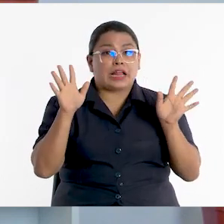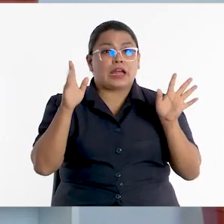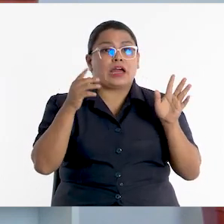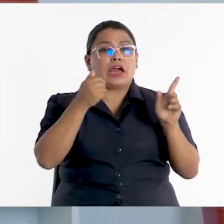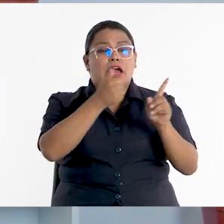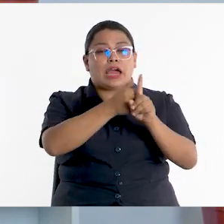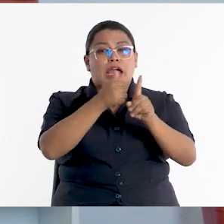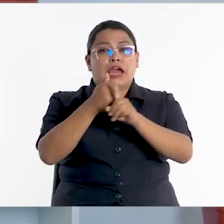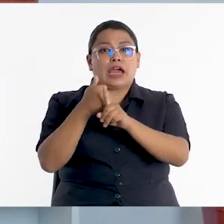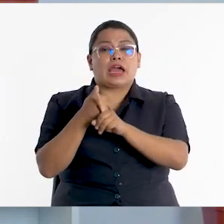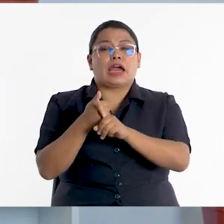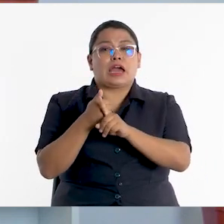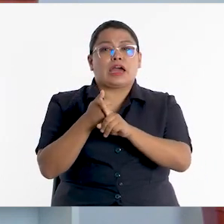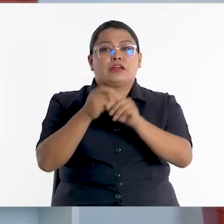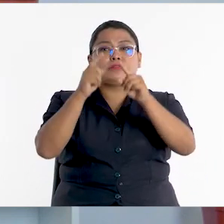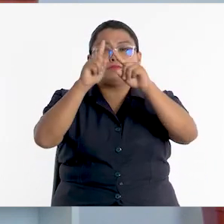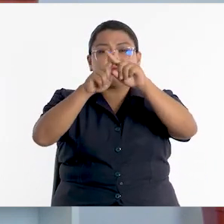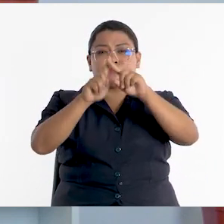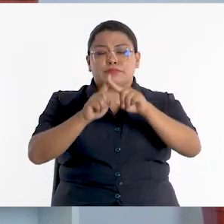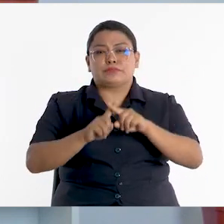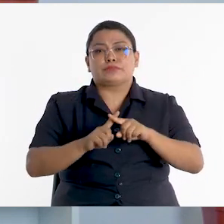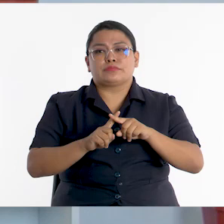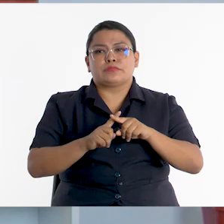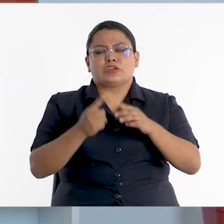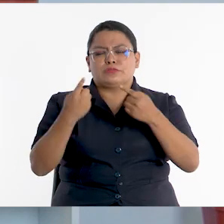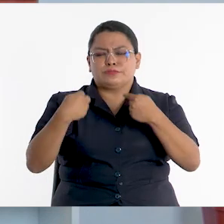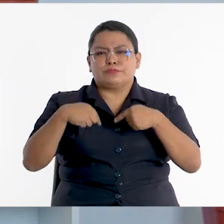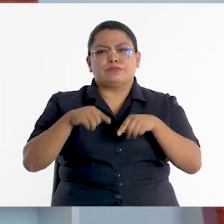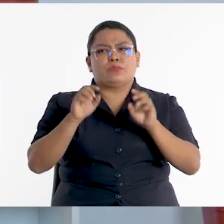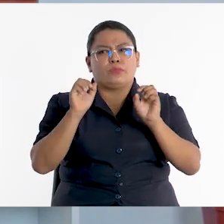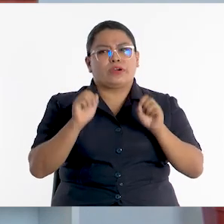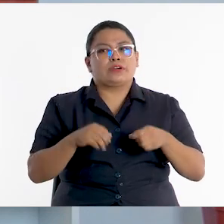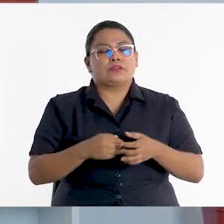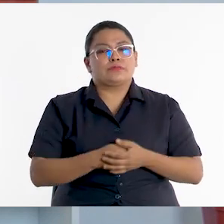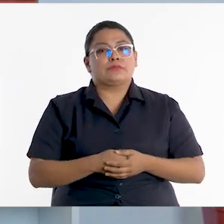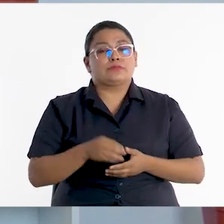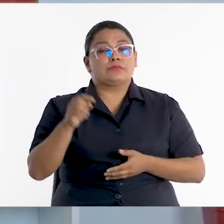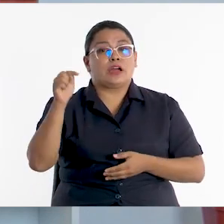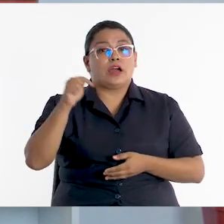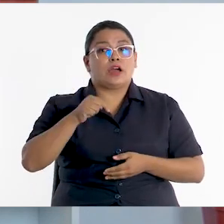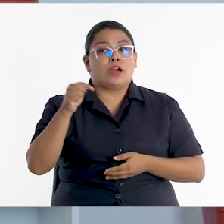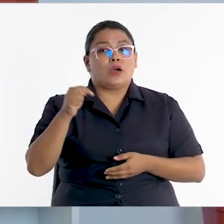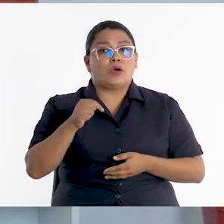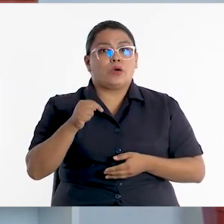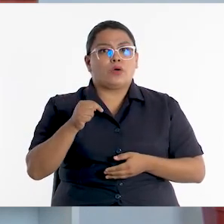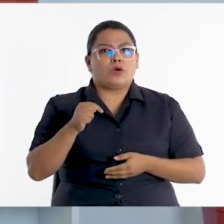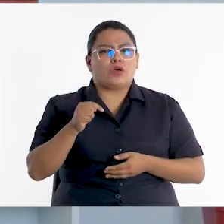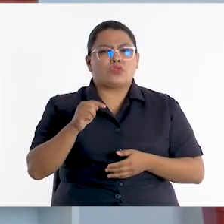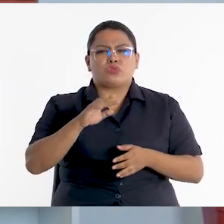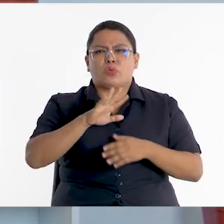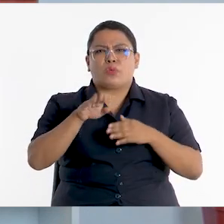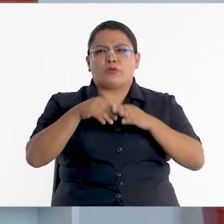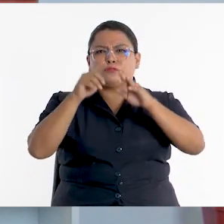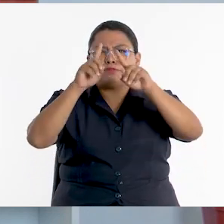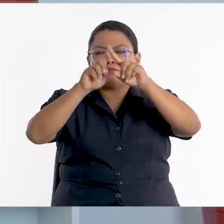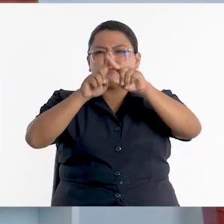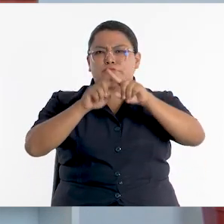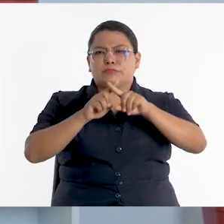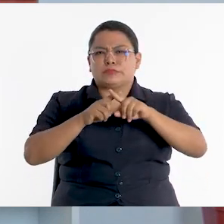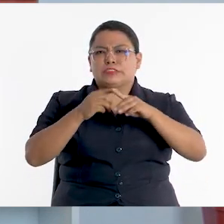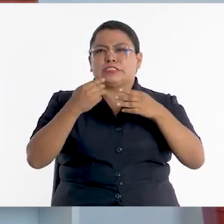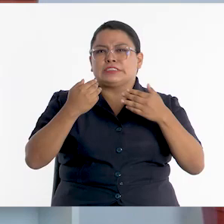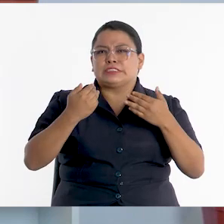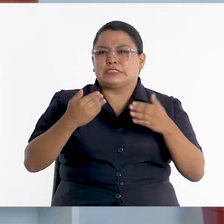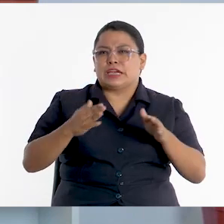aborda cada tabla de multiplicar y ya sé la secuencia. Ahora, ¿todas las tablas de multiplicar